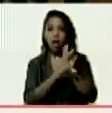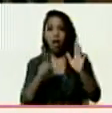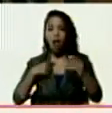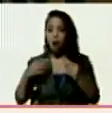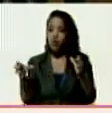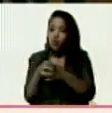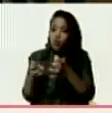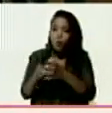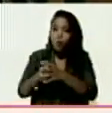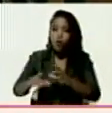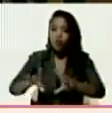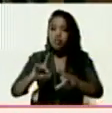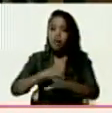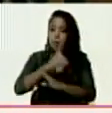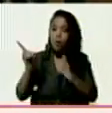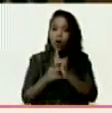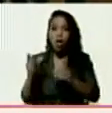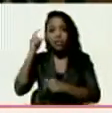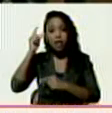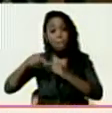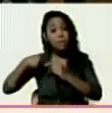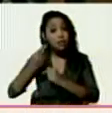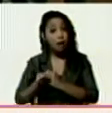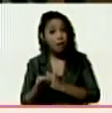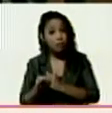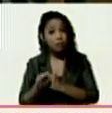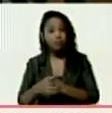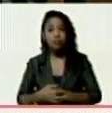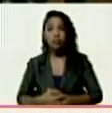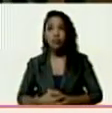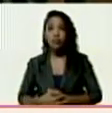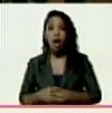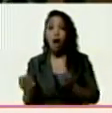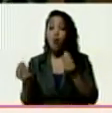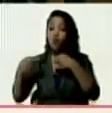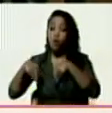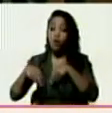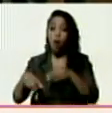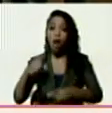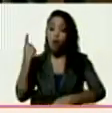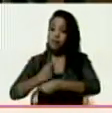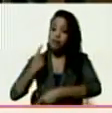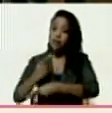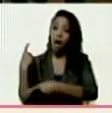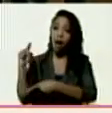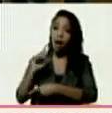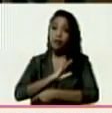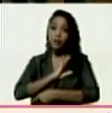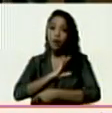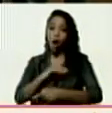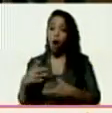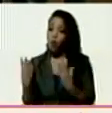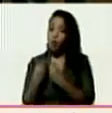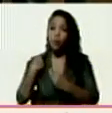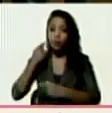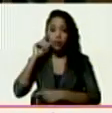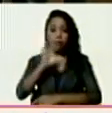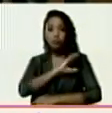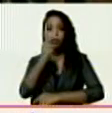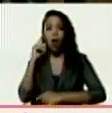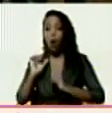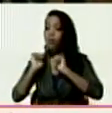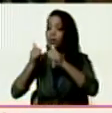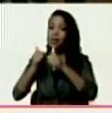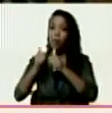diplomático el día de mañana, de acuerdo a las competencias que tenemos como junta directiva, comenzamos la